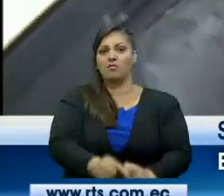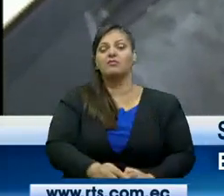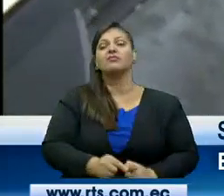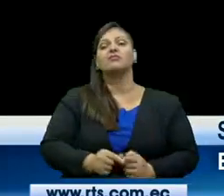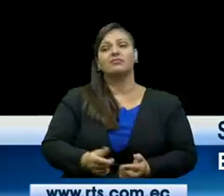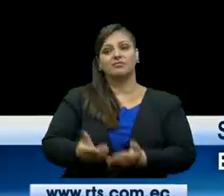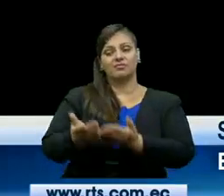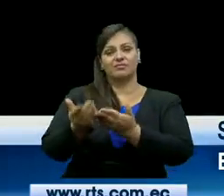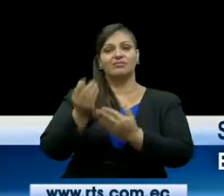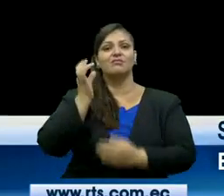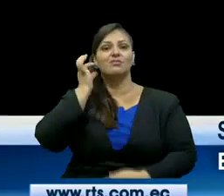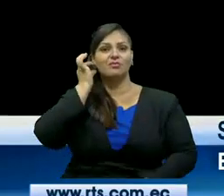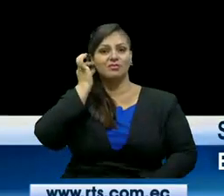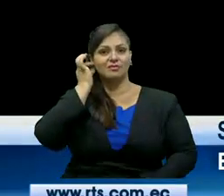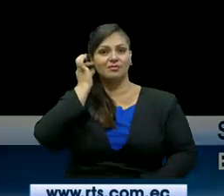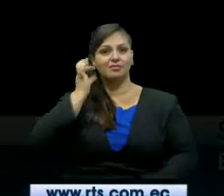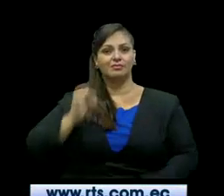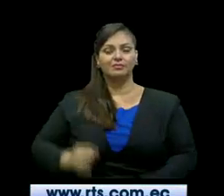redes sociales.